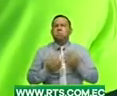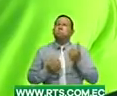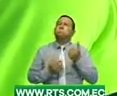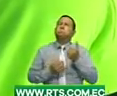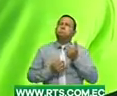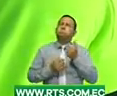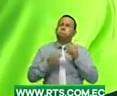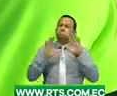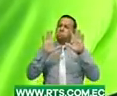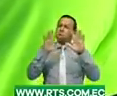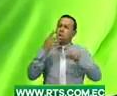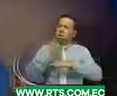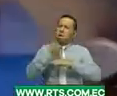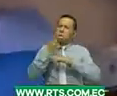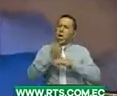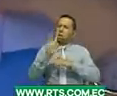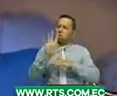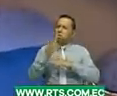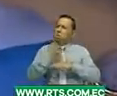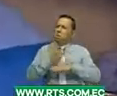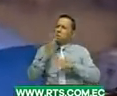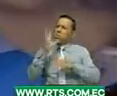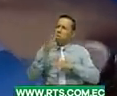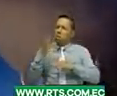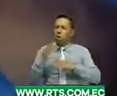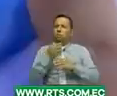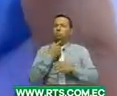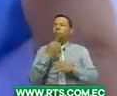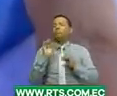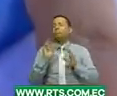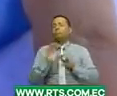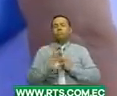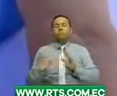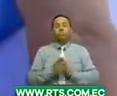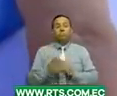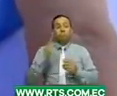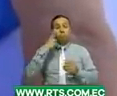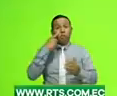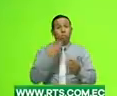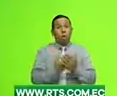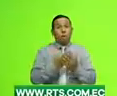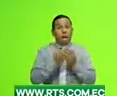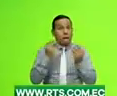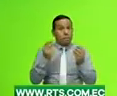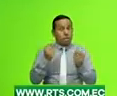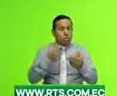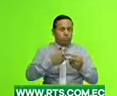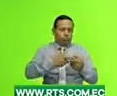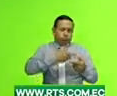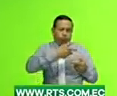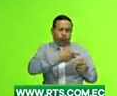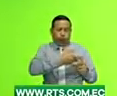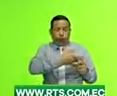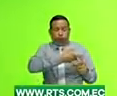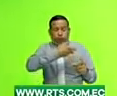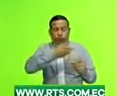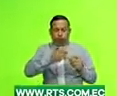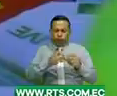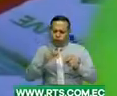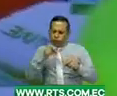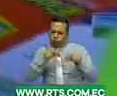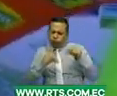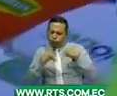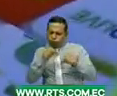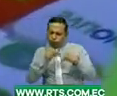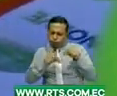unos 10 días, 5 días. Luego de someterse a la prueba rápida, obtuvo el resultado. Luego tenemos la hemoglobina G y la M.